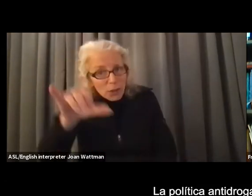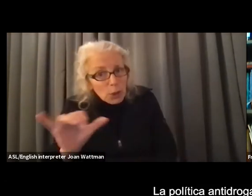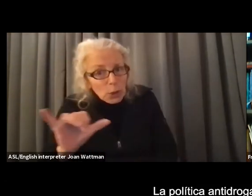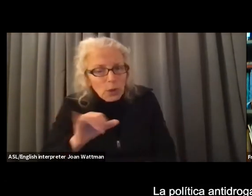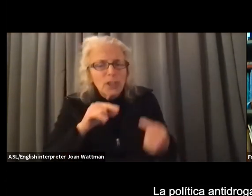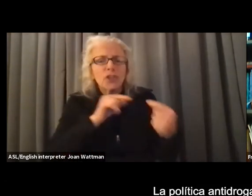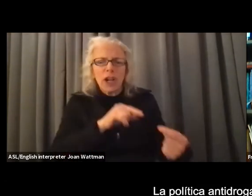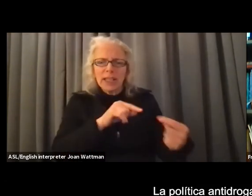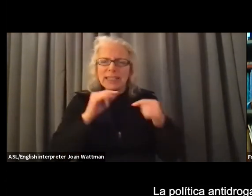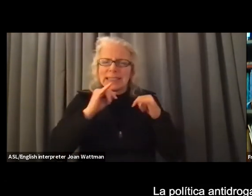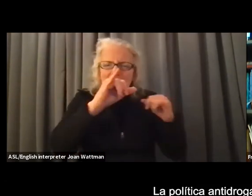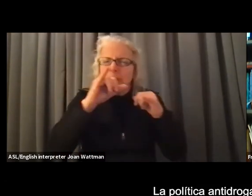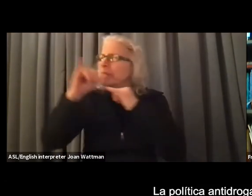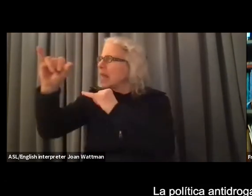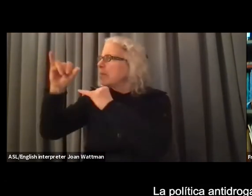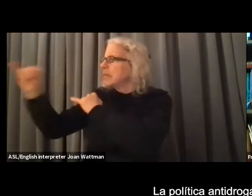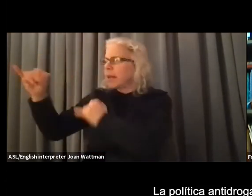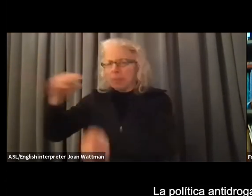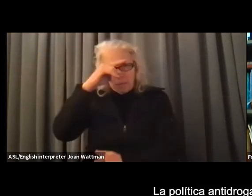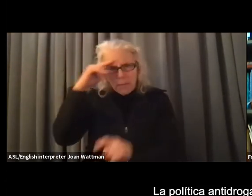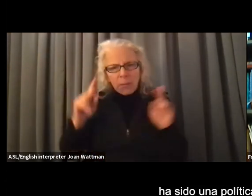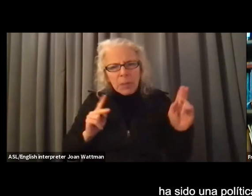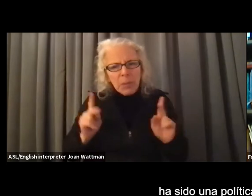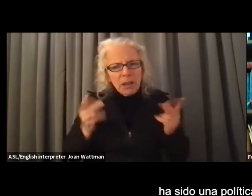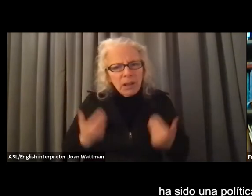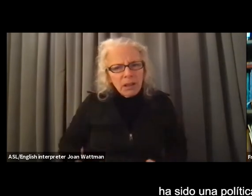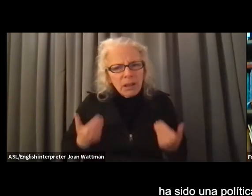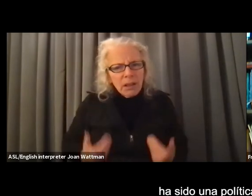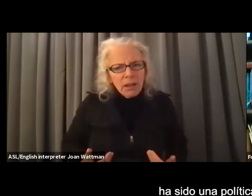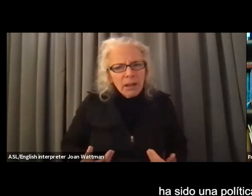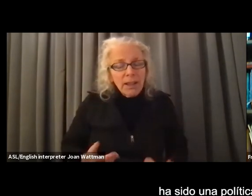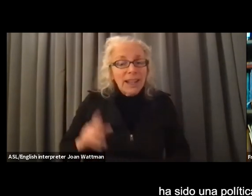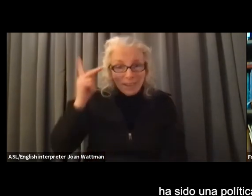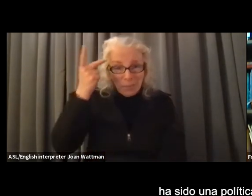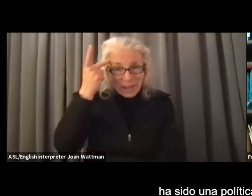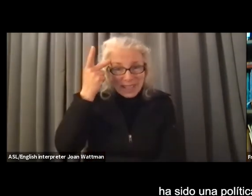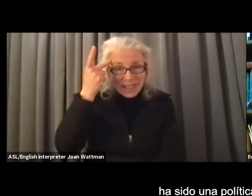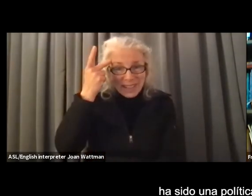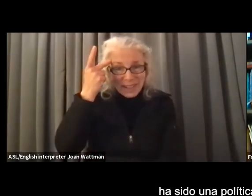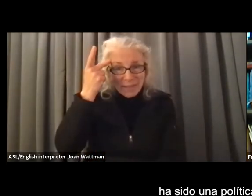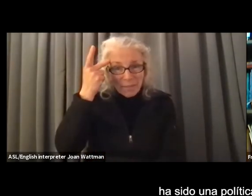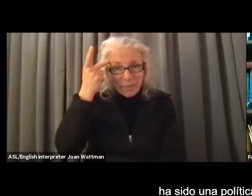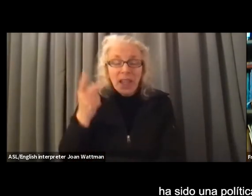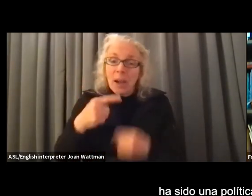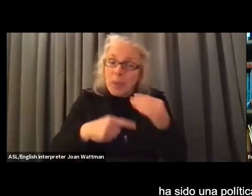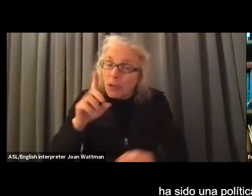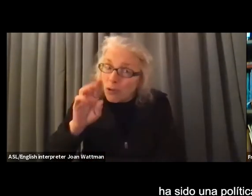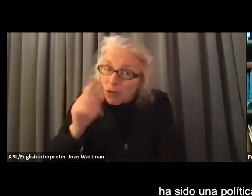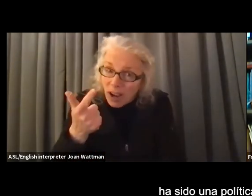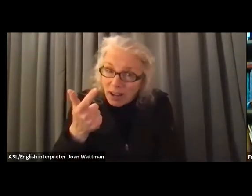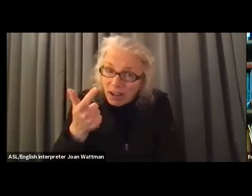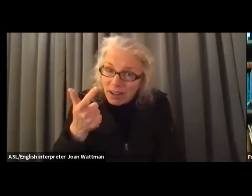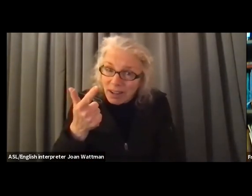antidrogas de nuestro país, diseñada por los Estados Unidos, ha sido una política que ha servido para dejar muerte en los